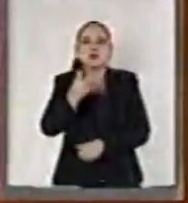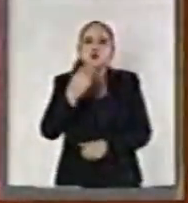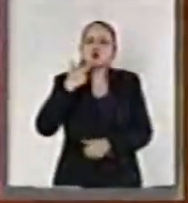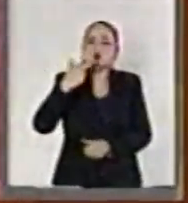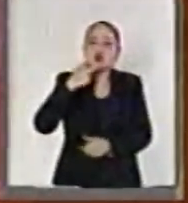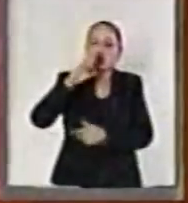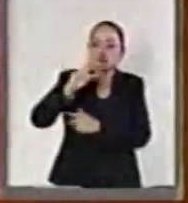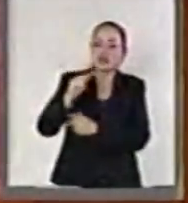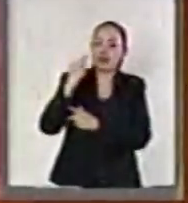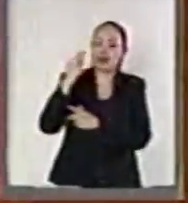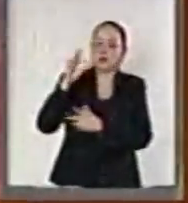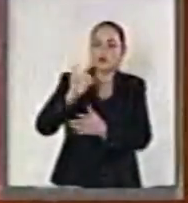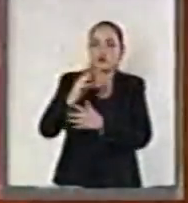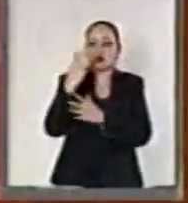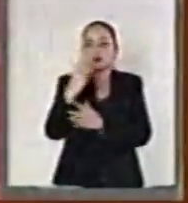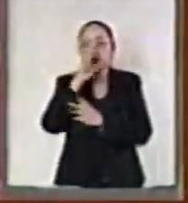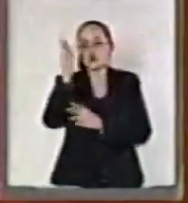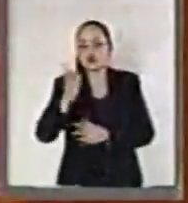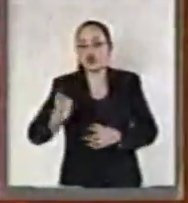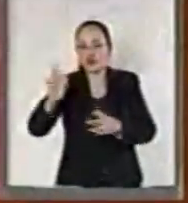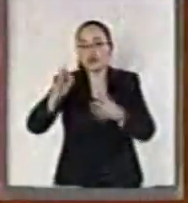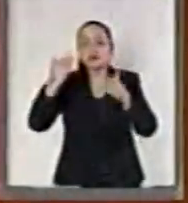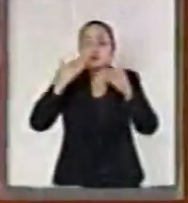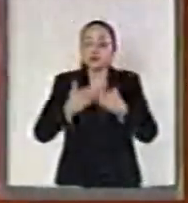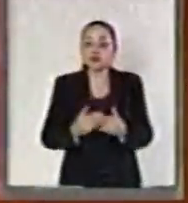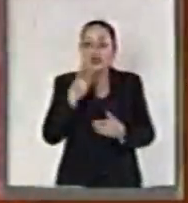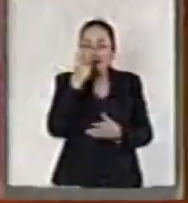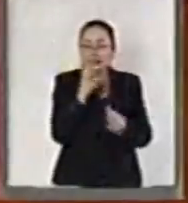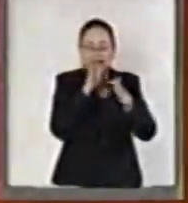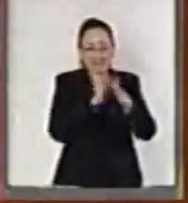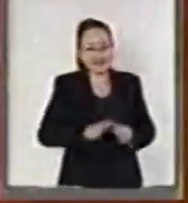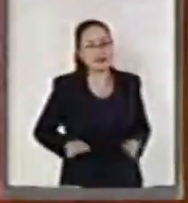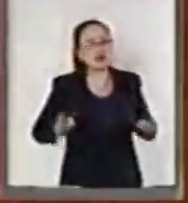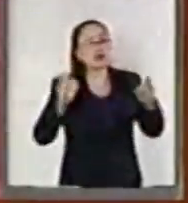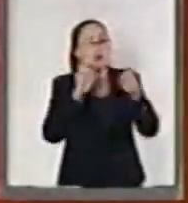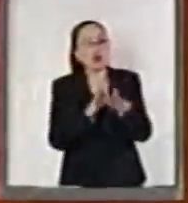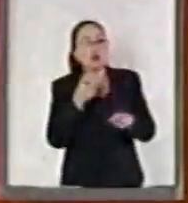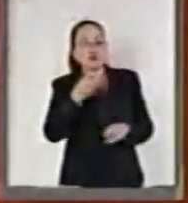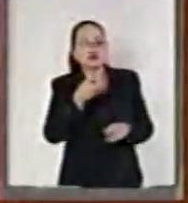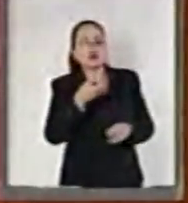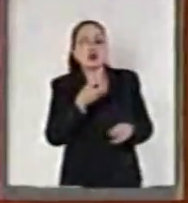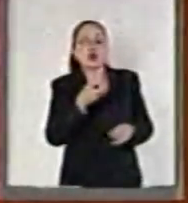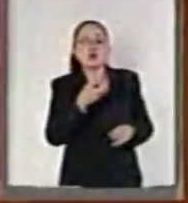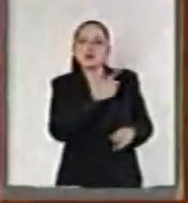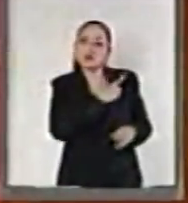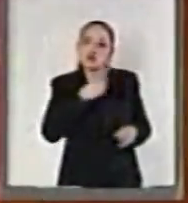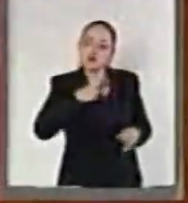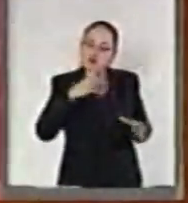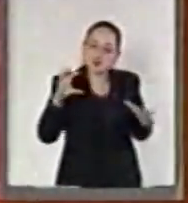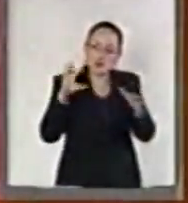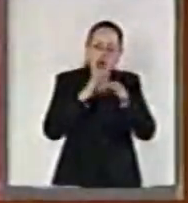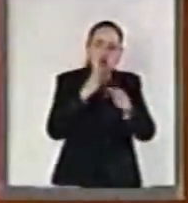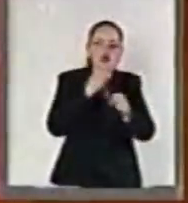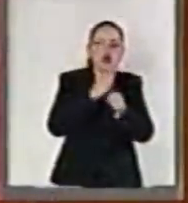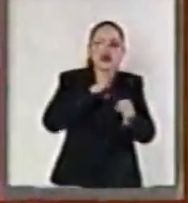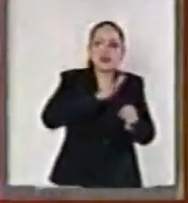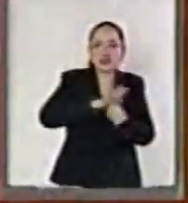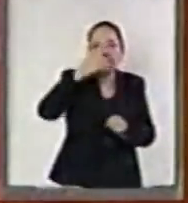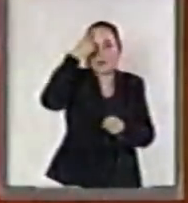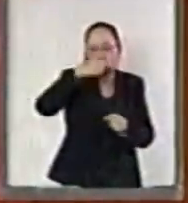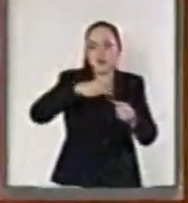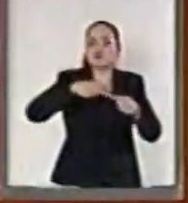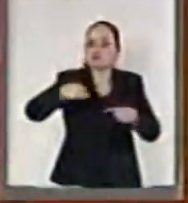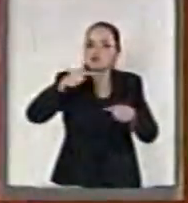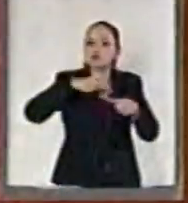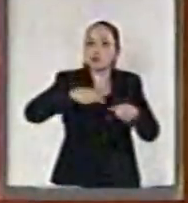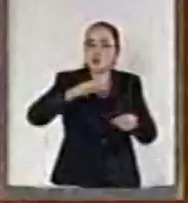un 80.3%. De ahí la enorme importancia de contar con un suministro suficiente, continuo